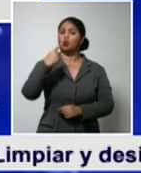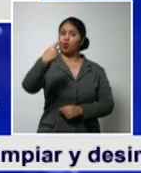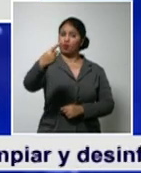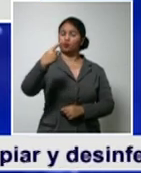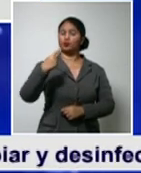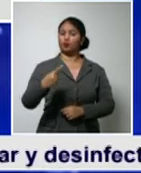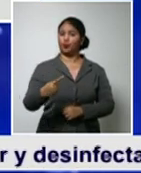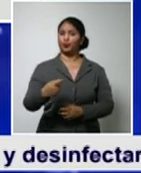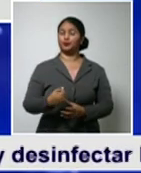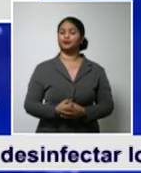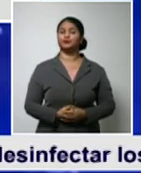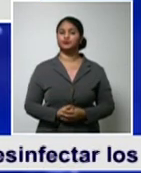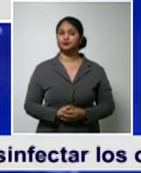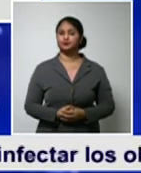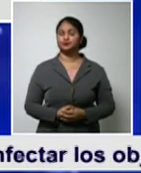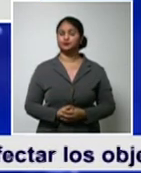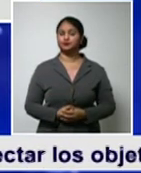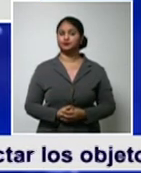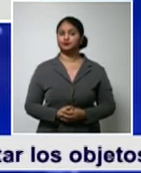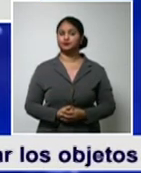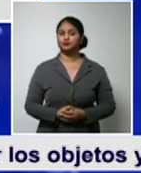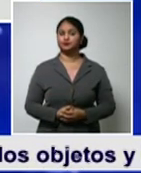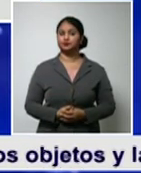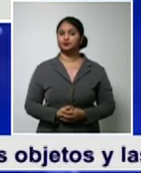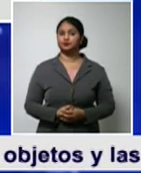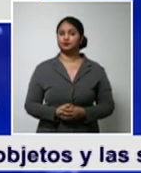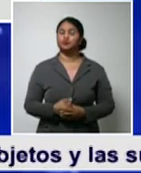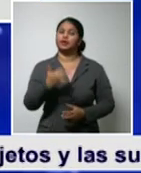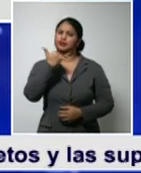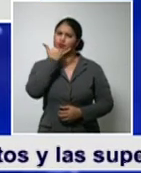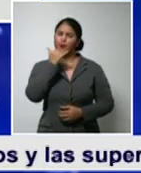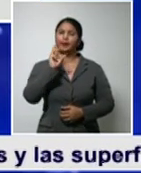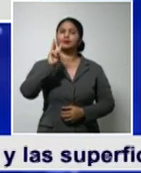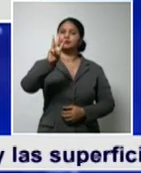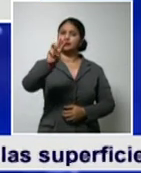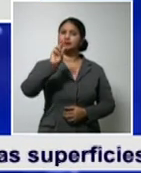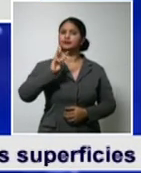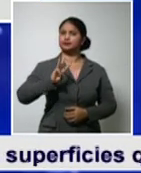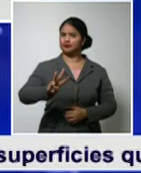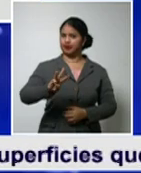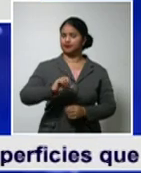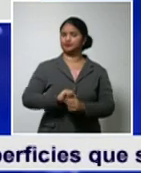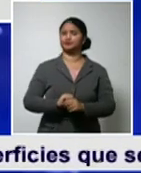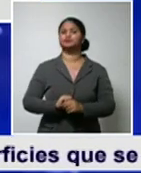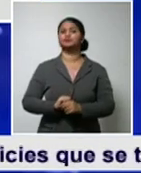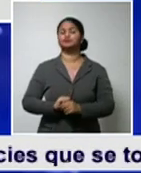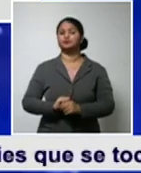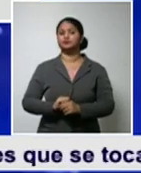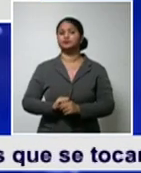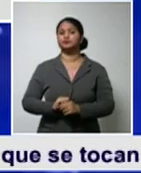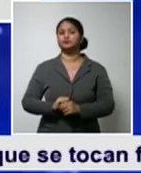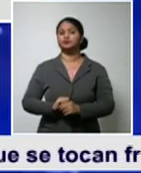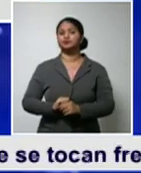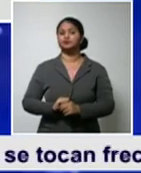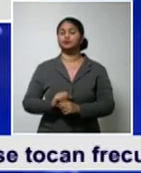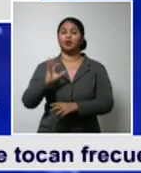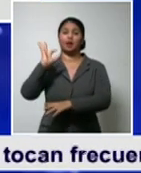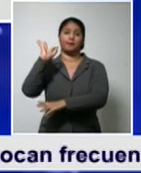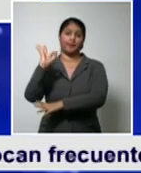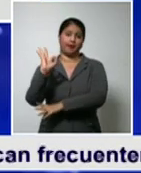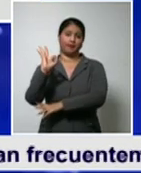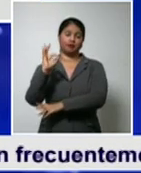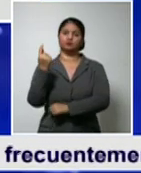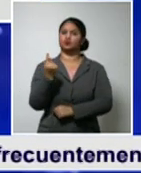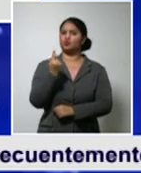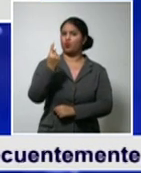uno, y La Palma, con 3 cada uno, y La Palma confirma un caso autóctono.